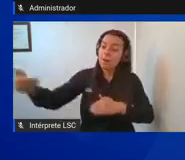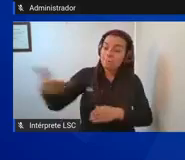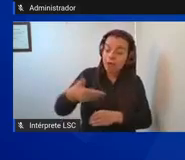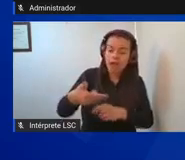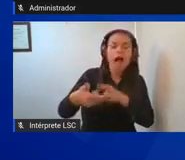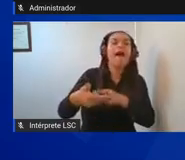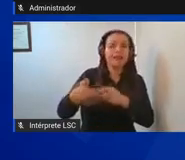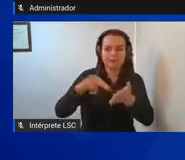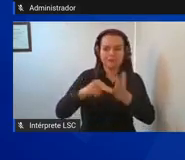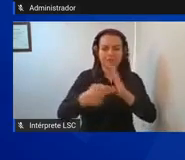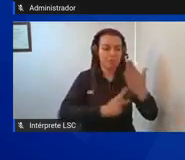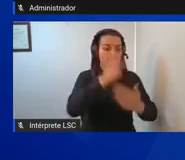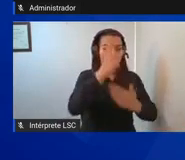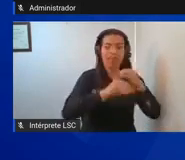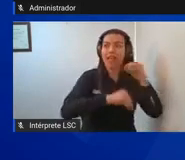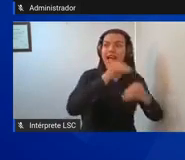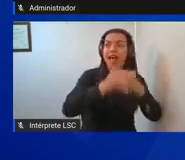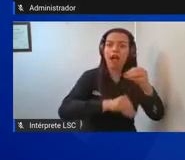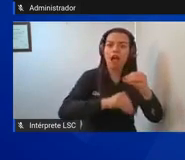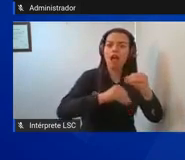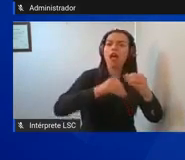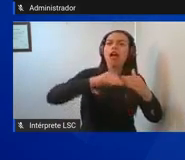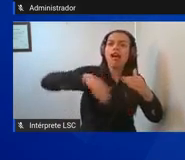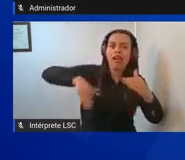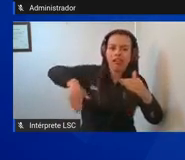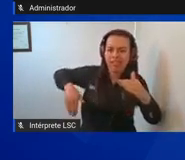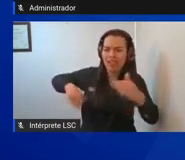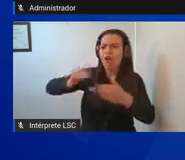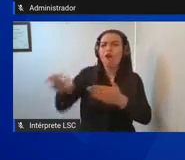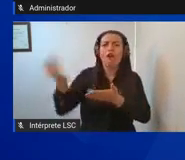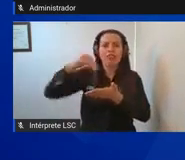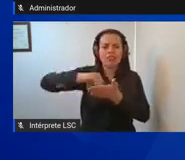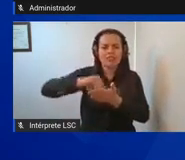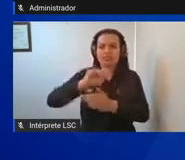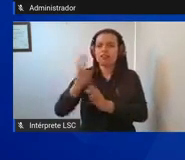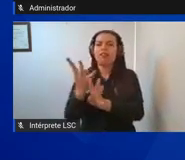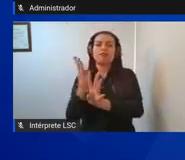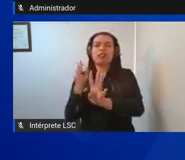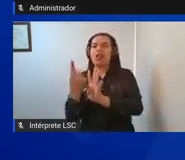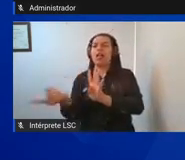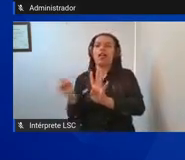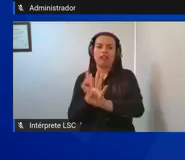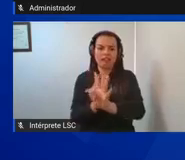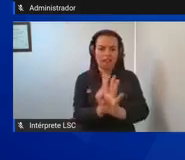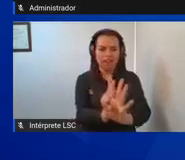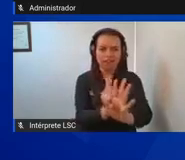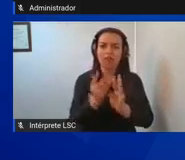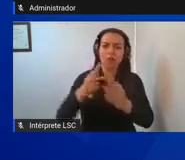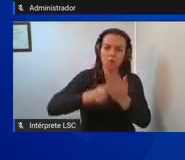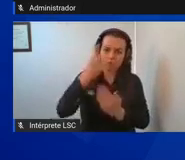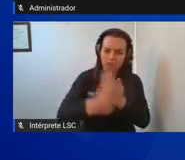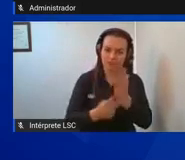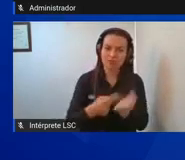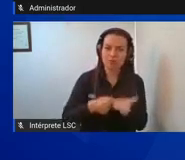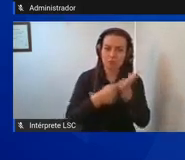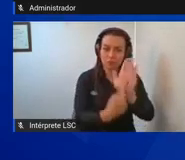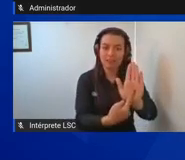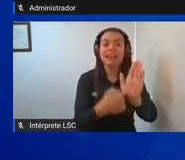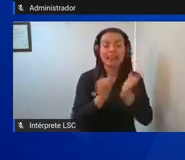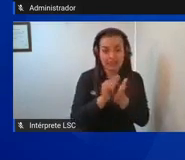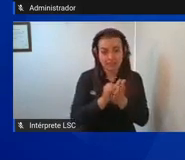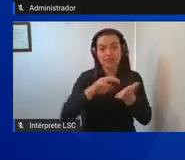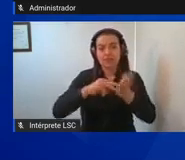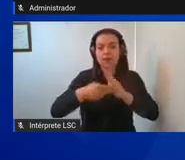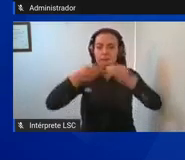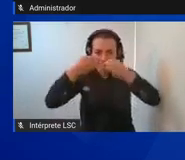matar un proyecto que estaba en la cola. Y nosotros sabíamos que cada vez que nos sacaban una proposición, nos iban a quitar tiempo para